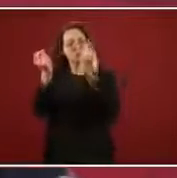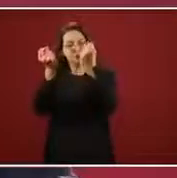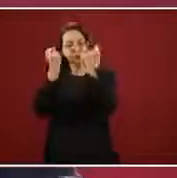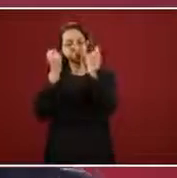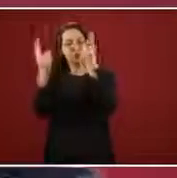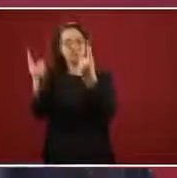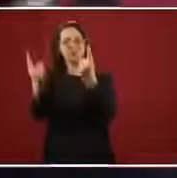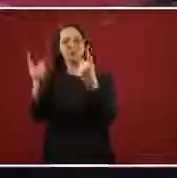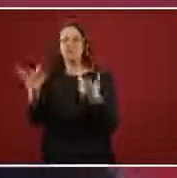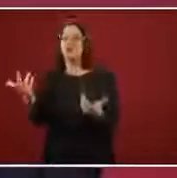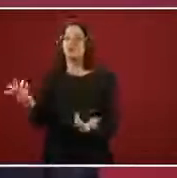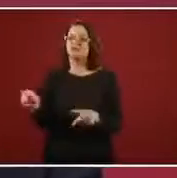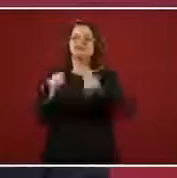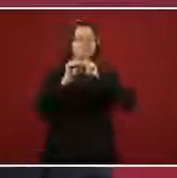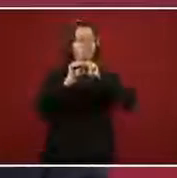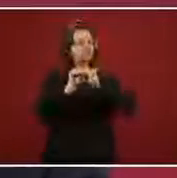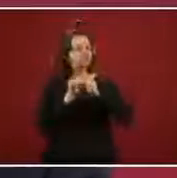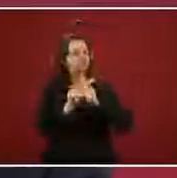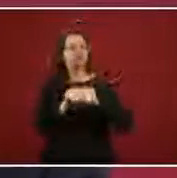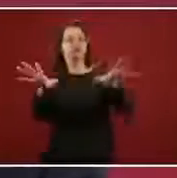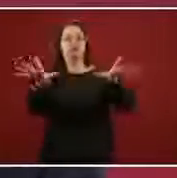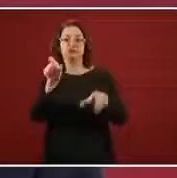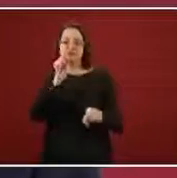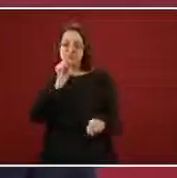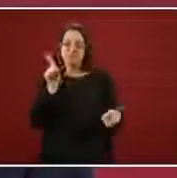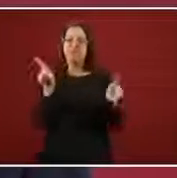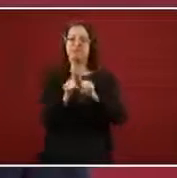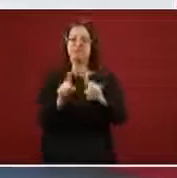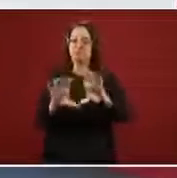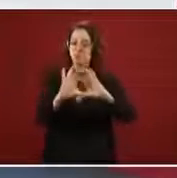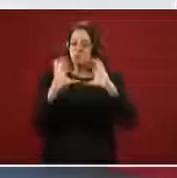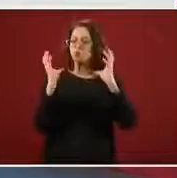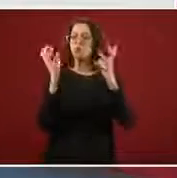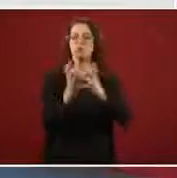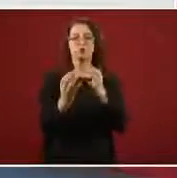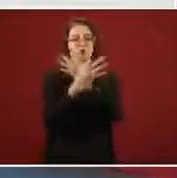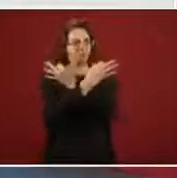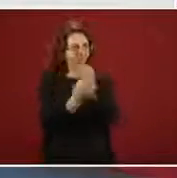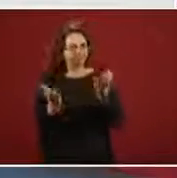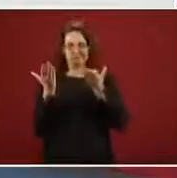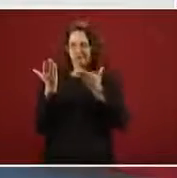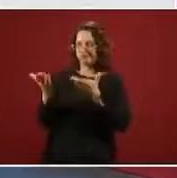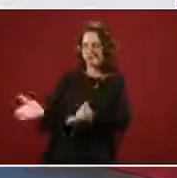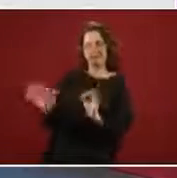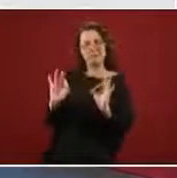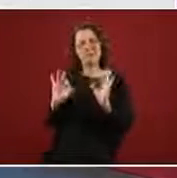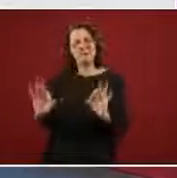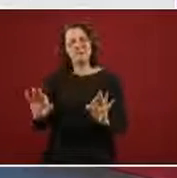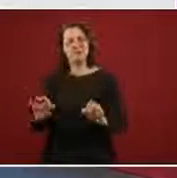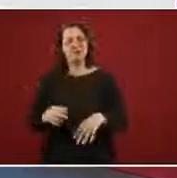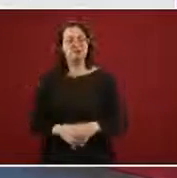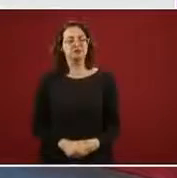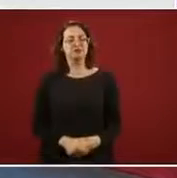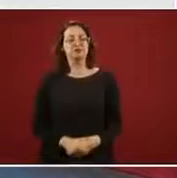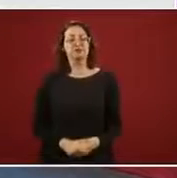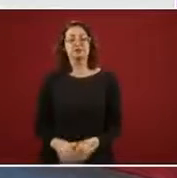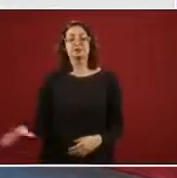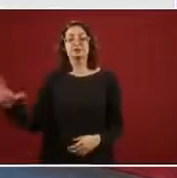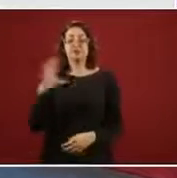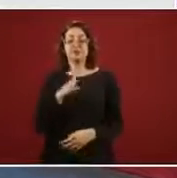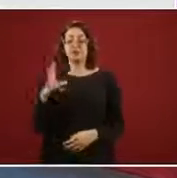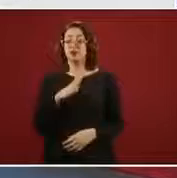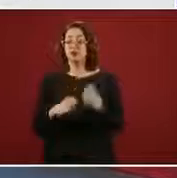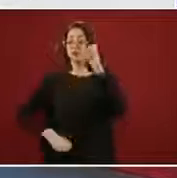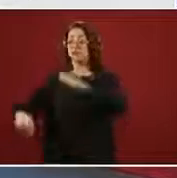su buena fama va a ser mundial. Ahora tenemos el caso de una empresa holandesa que